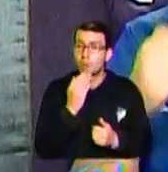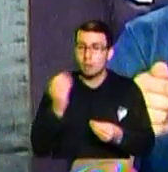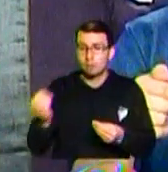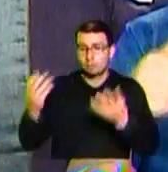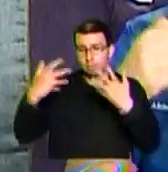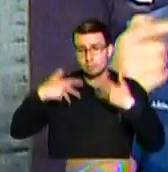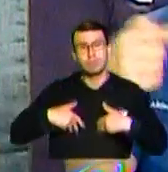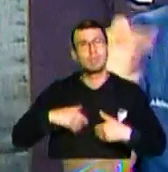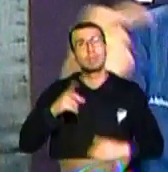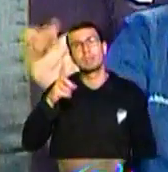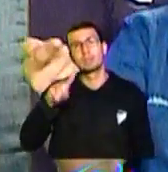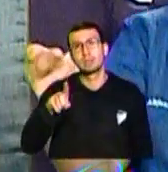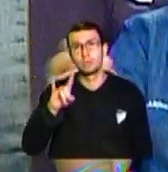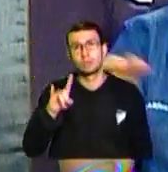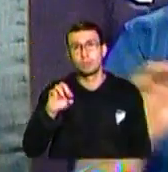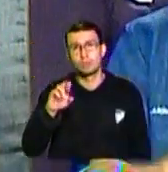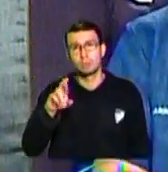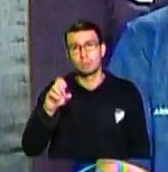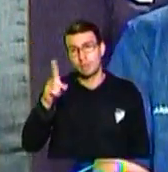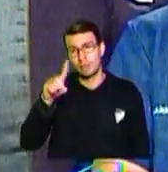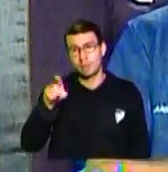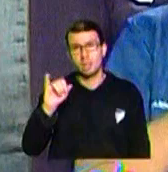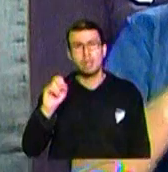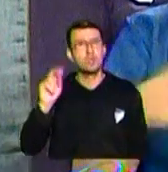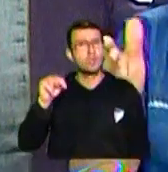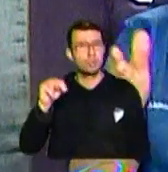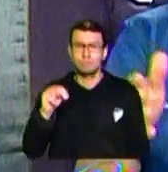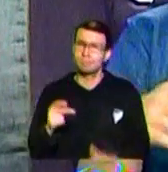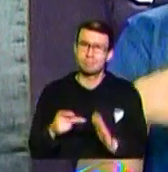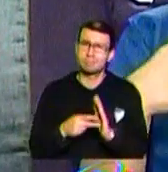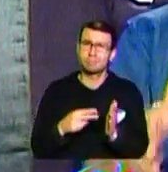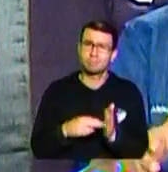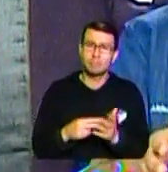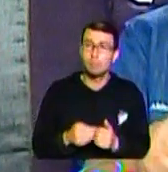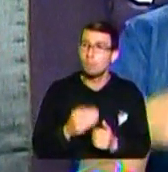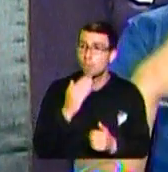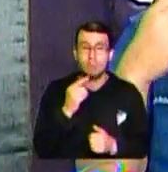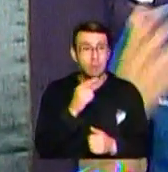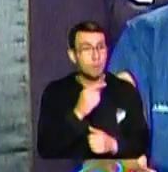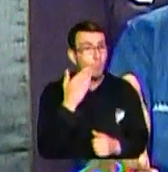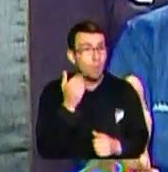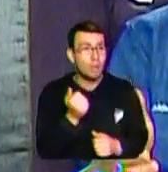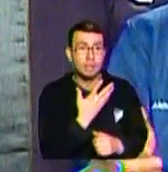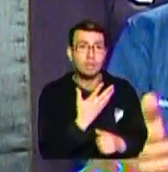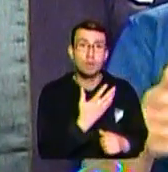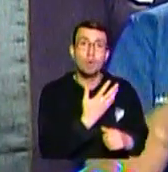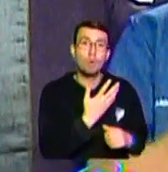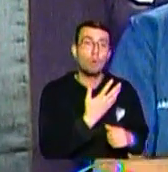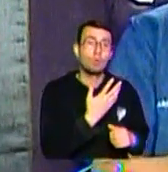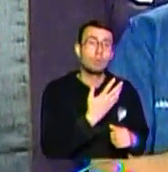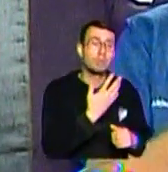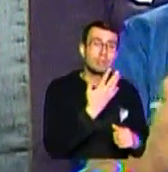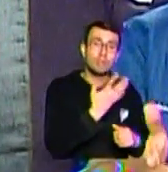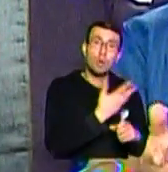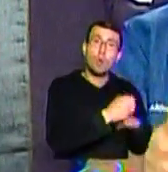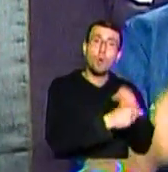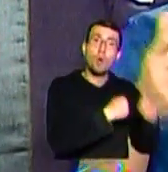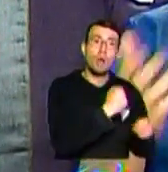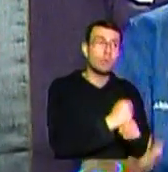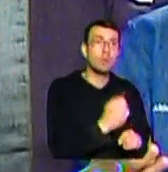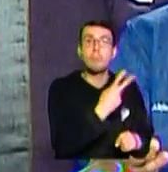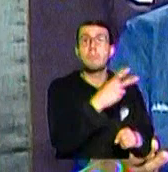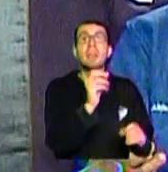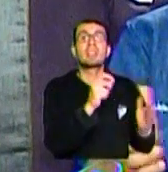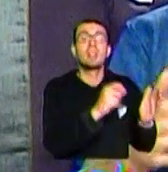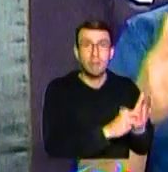lo que evitan es que nos den con tanta frecuencia. O sea, si a la señora en 5 años le iba a dar 20 veces, pues que le dé una o que le dé dos, pero que